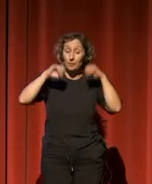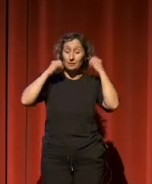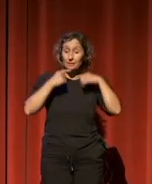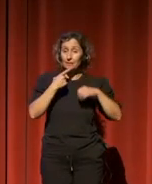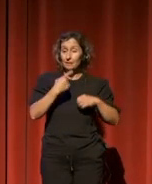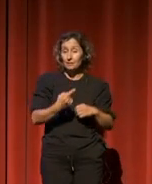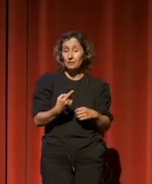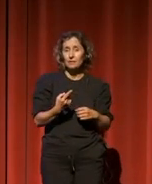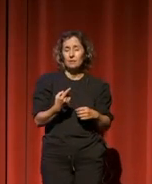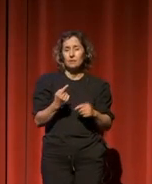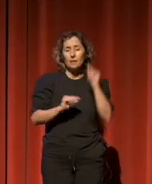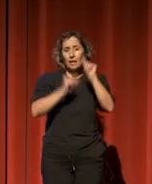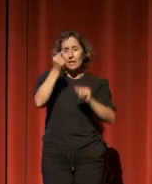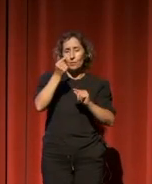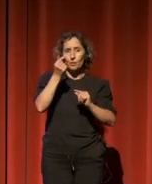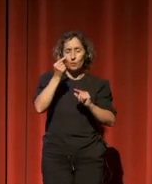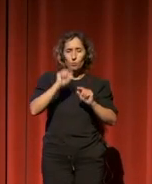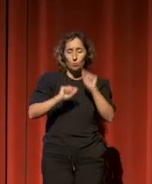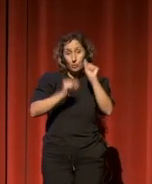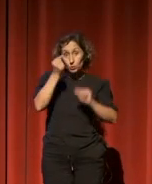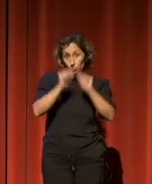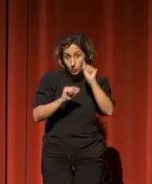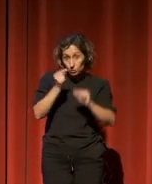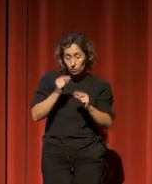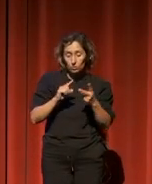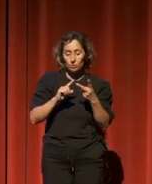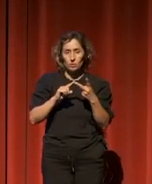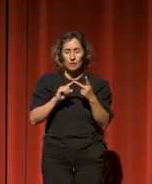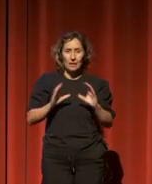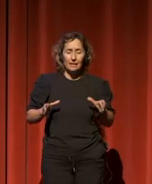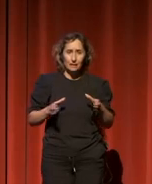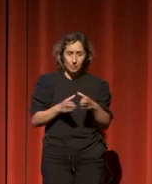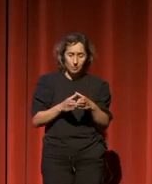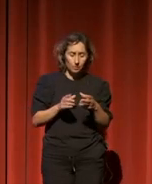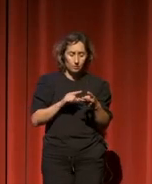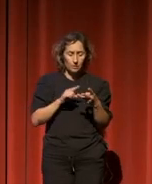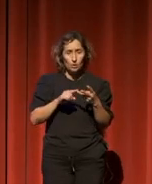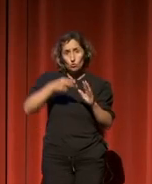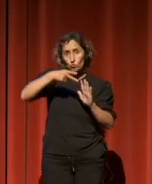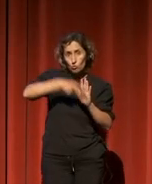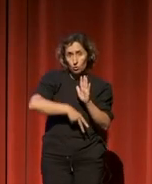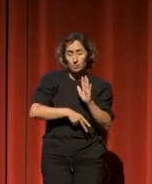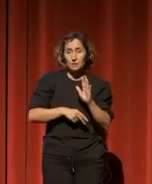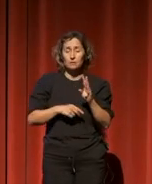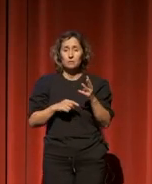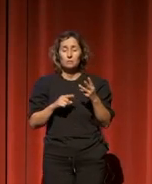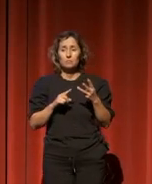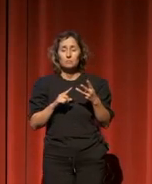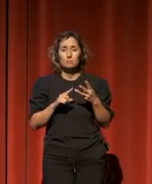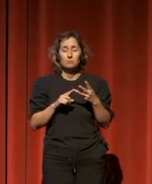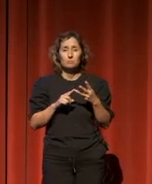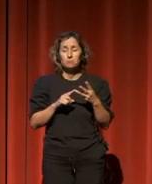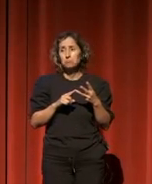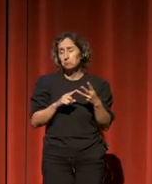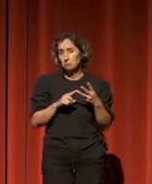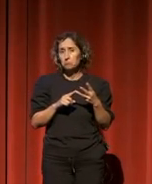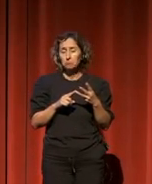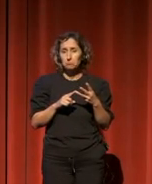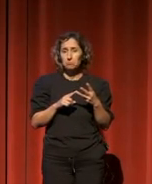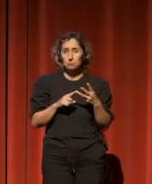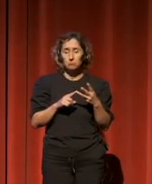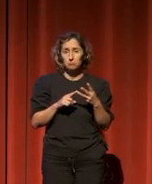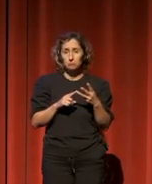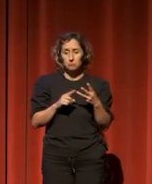elaboración del presupuesto la comunicación del equipamiento el establecimiento de normas que parece que permanecen más fuera del